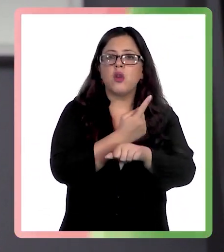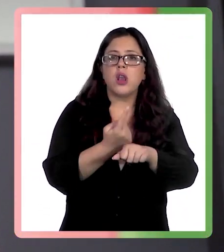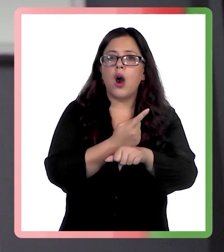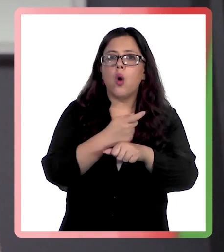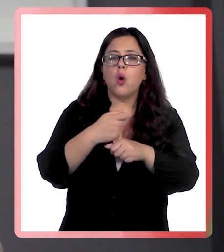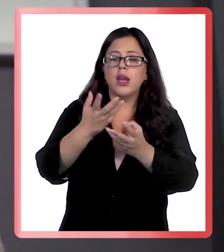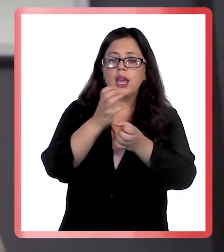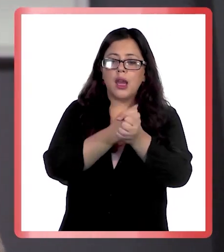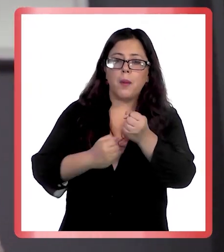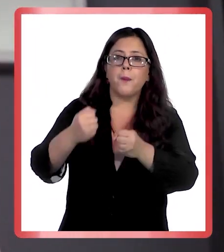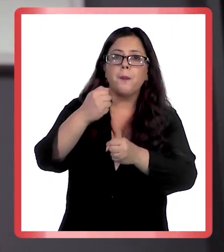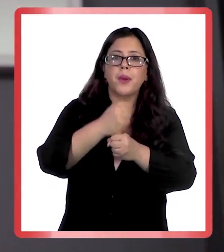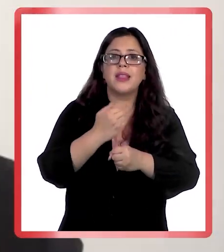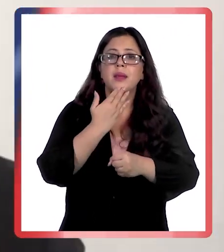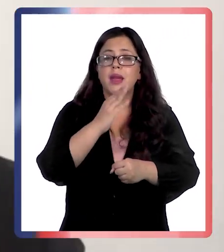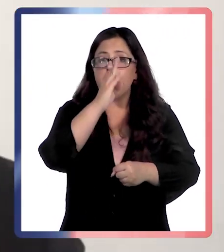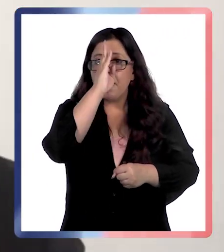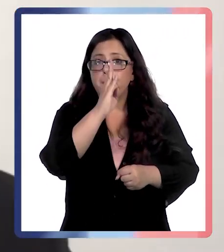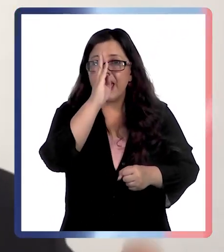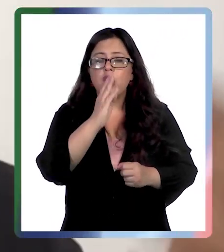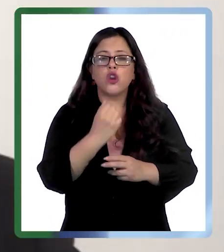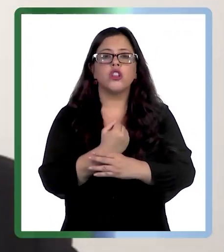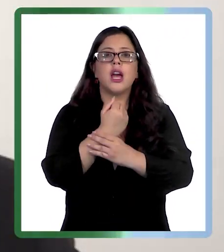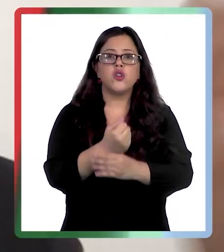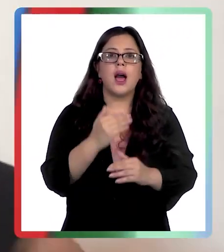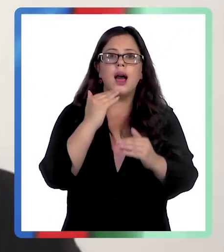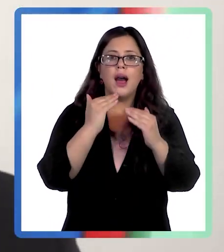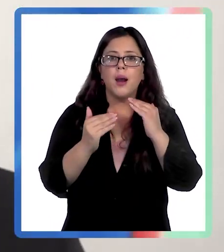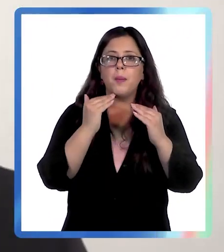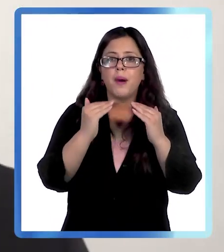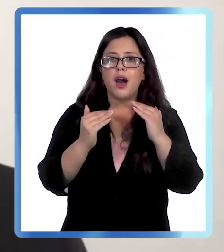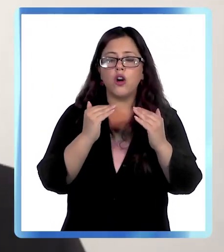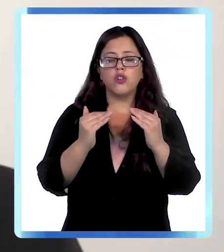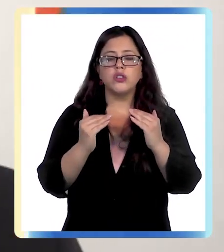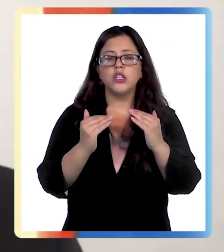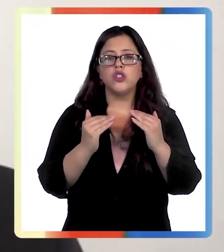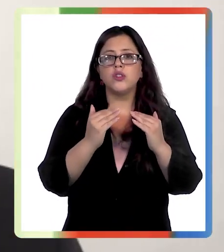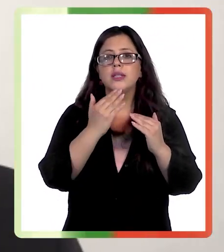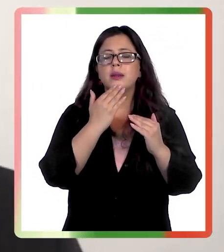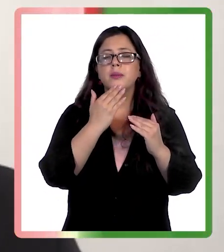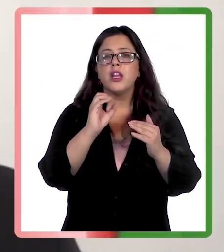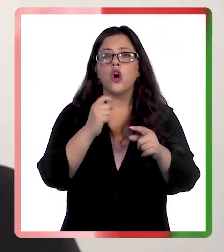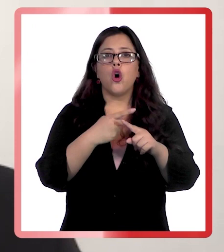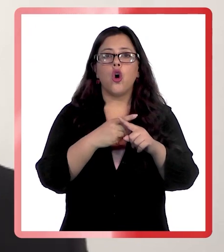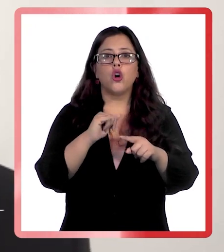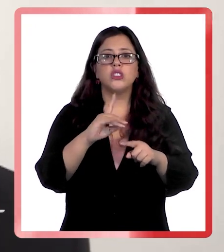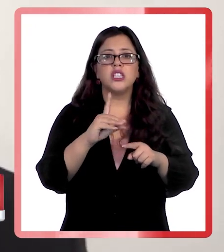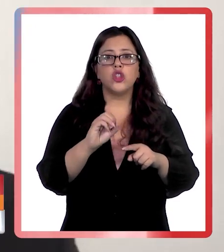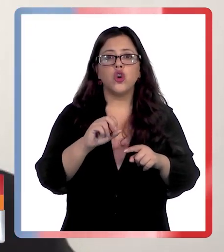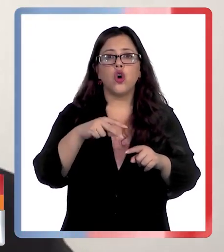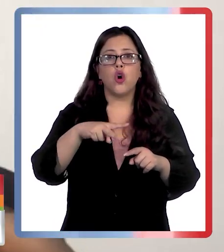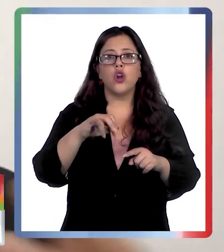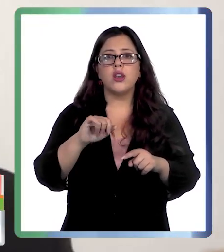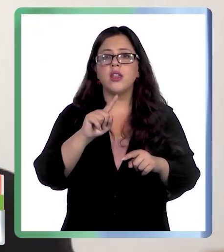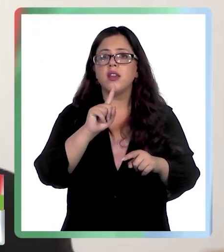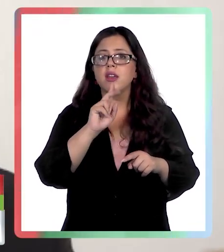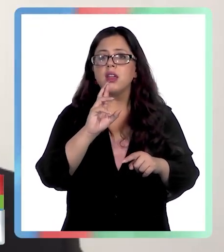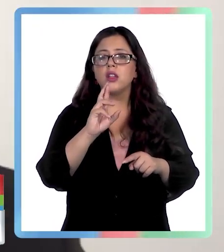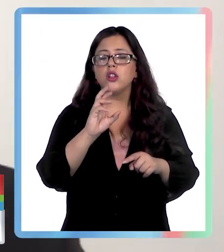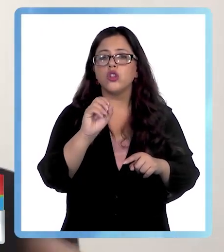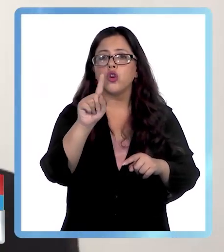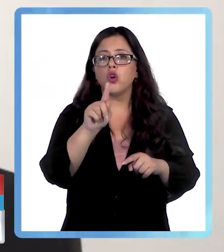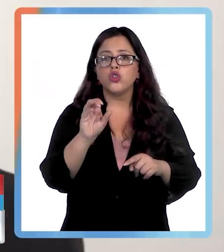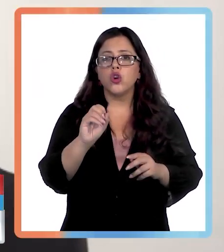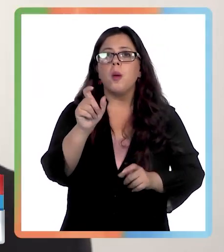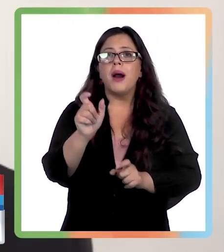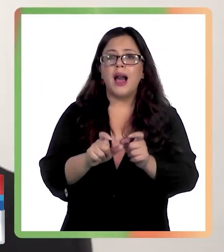una hora perritos de asistencia para nuestros niños eh óxido nitroso para atender a nuestros pacientes y